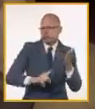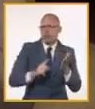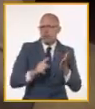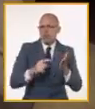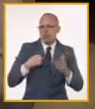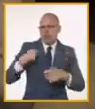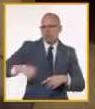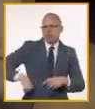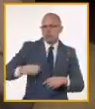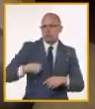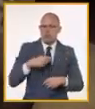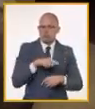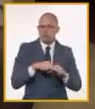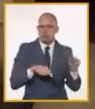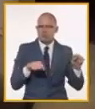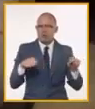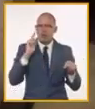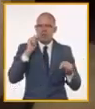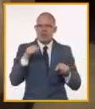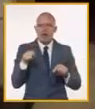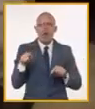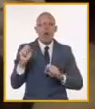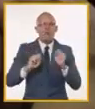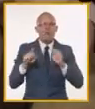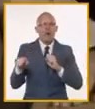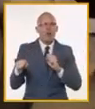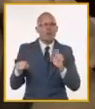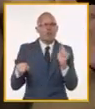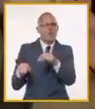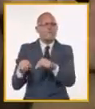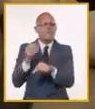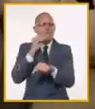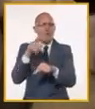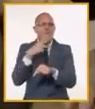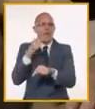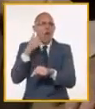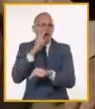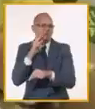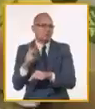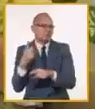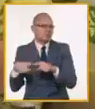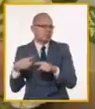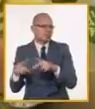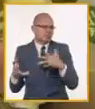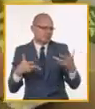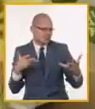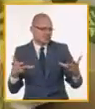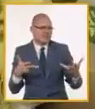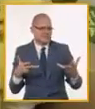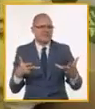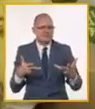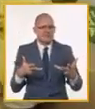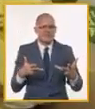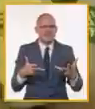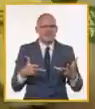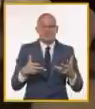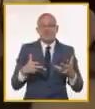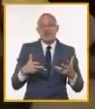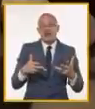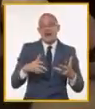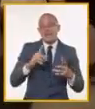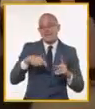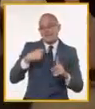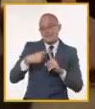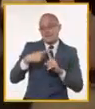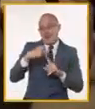me fui dando cuenta, aquí pongo esto, aquí pongo lo otro, y vaya, bueno, este libro... Y además que se me incorporaron